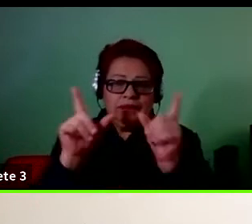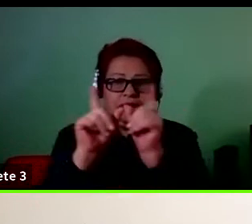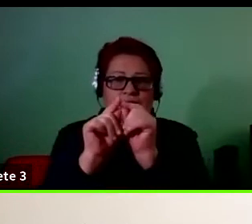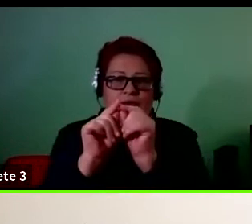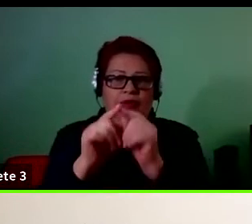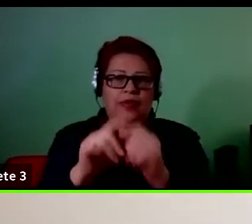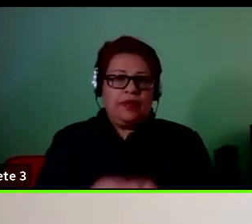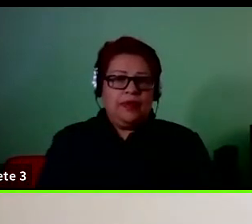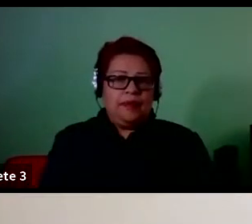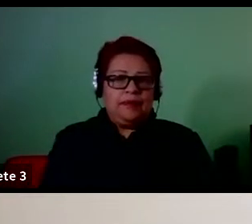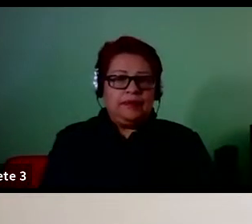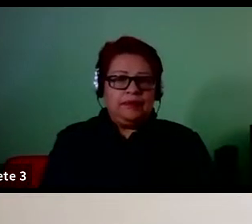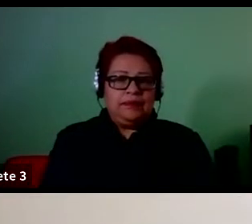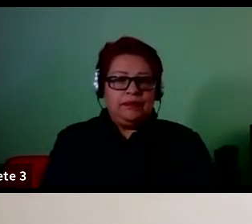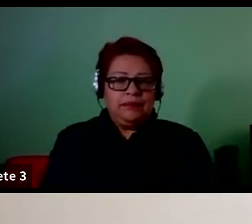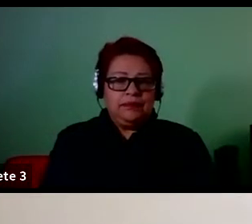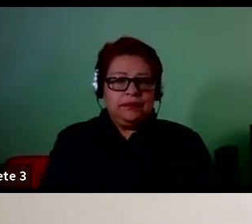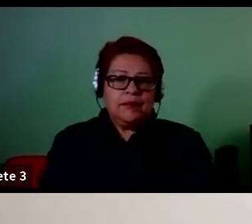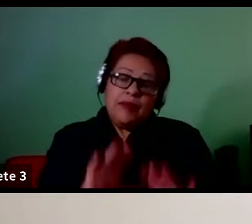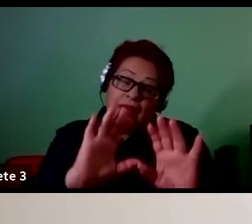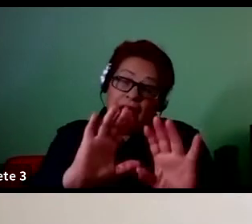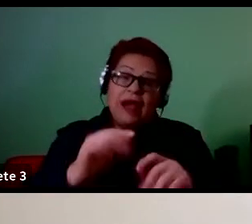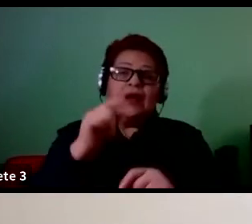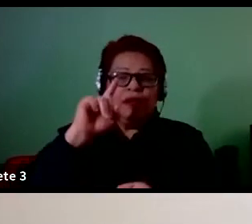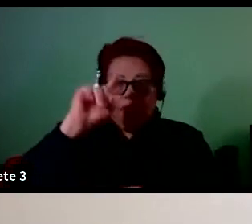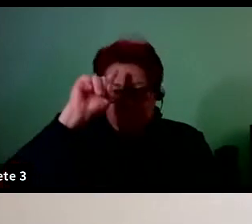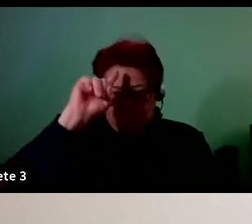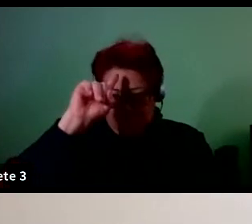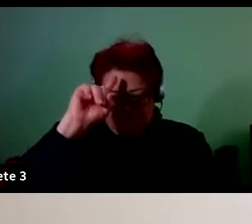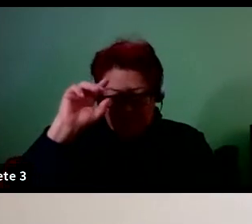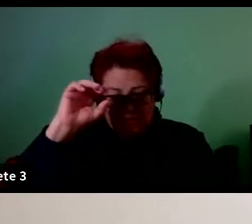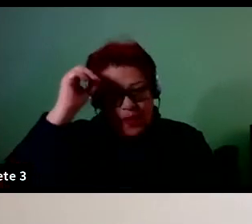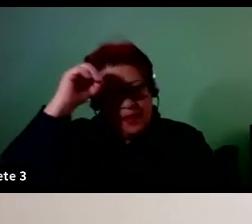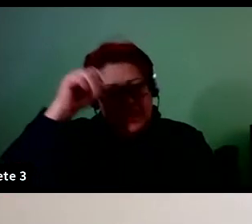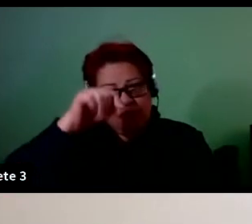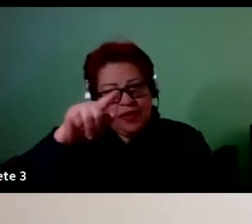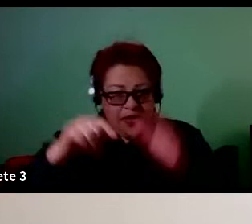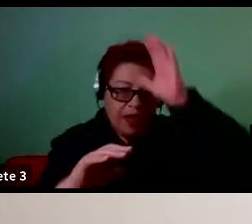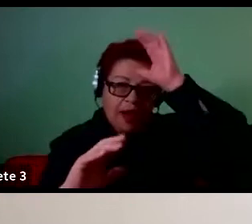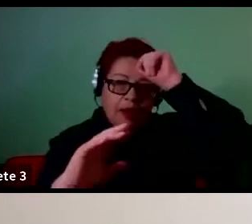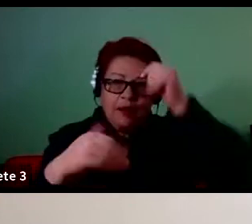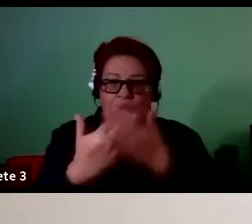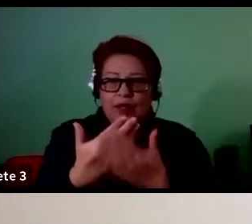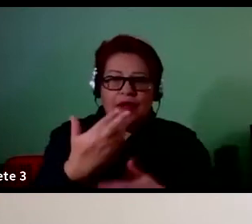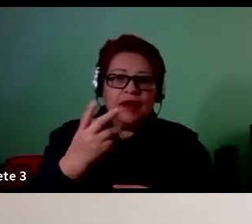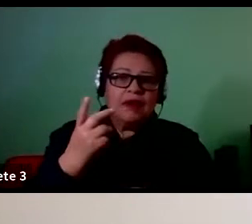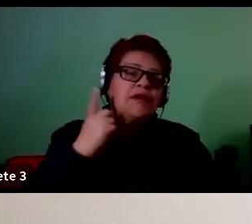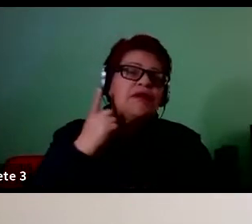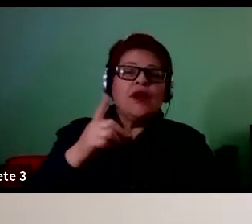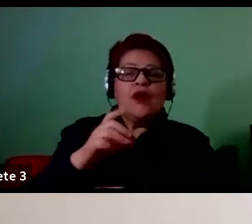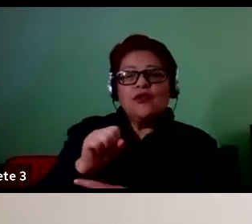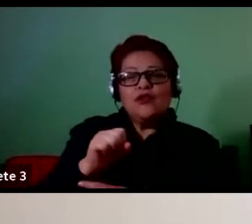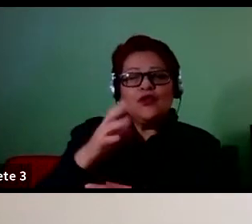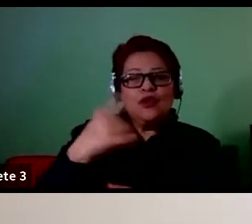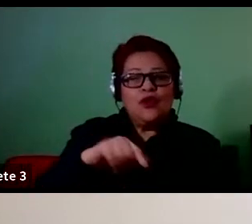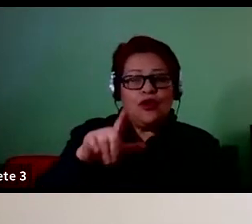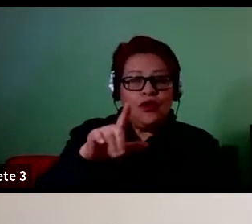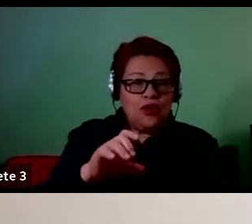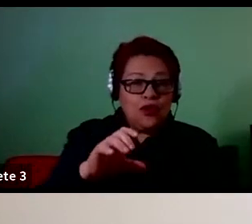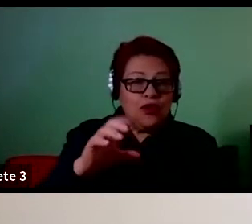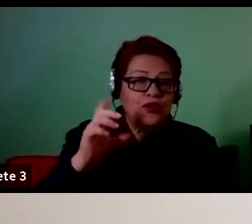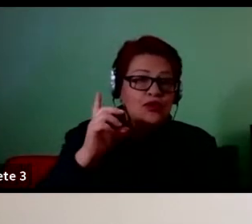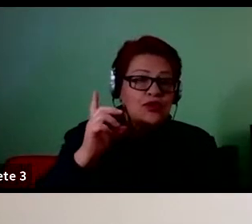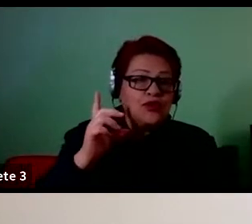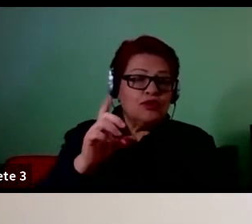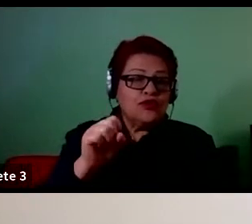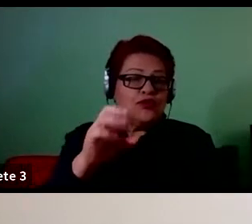estoy de acuerdo. Les sugiero una cosa. ¿Tú estarías de acuerdo en esa propuesta, diputada Soto? Porque de no estar de acuerdo,